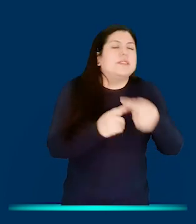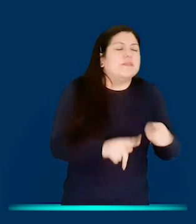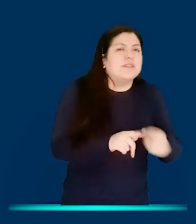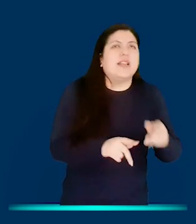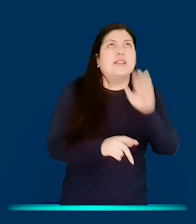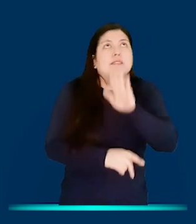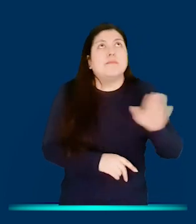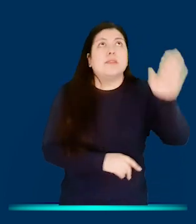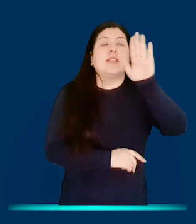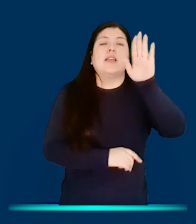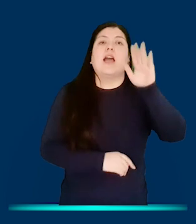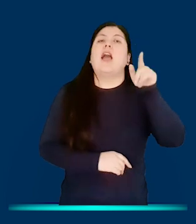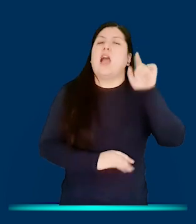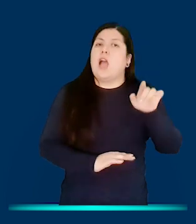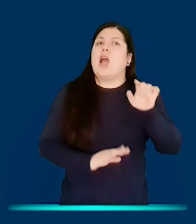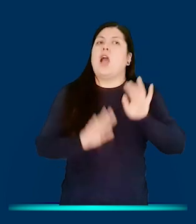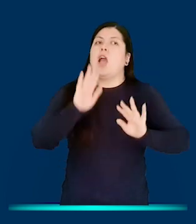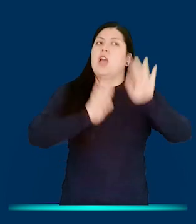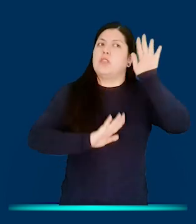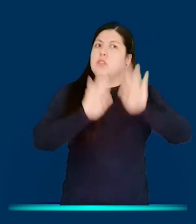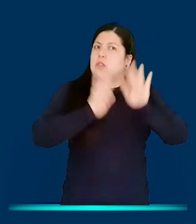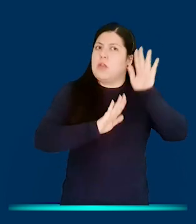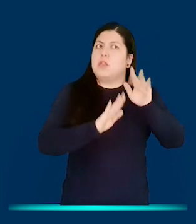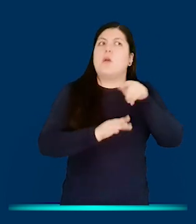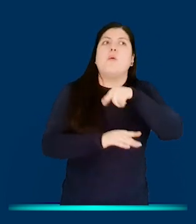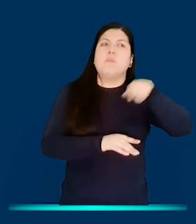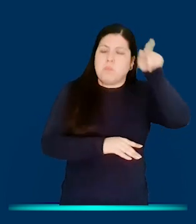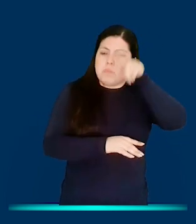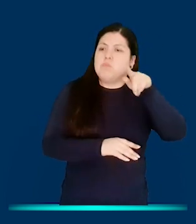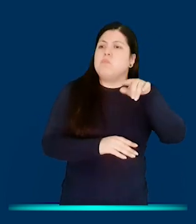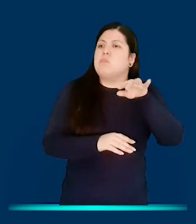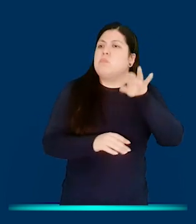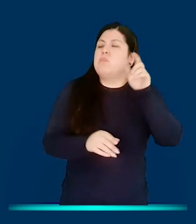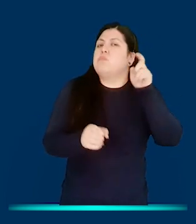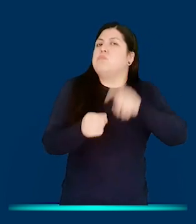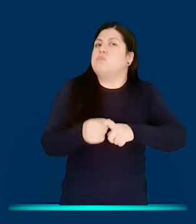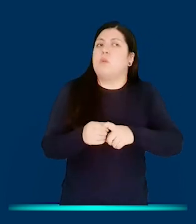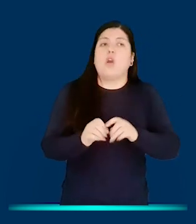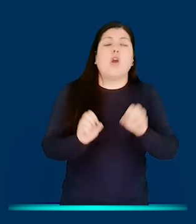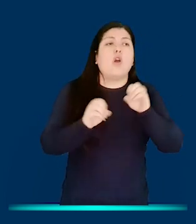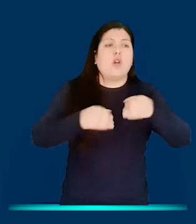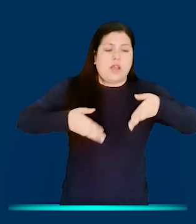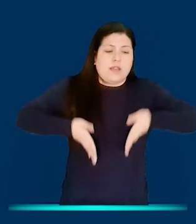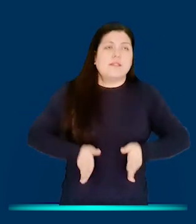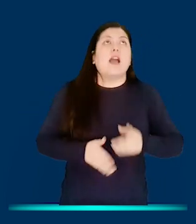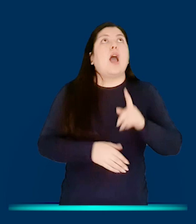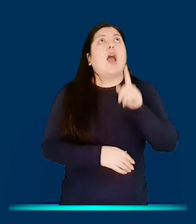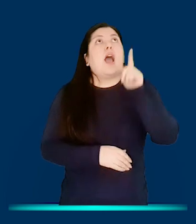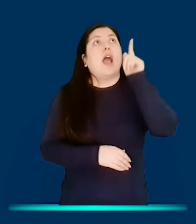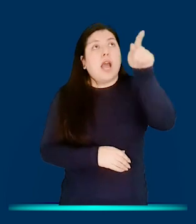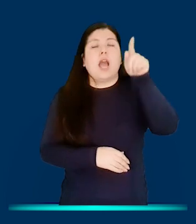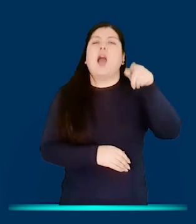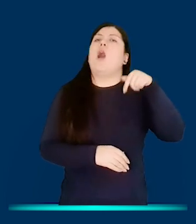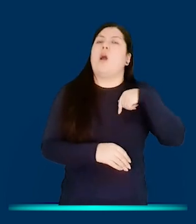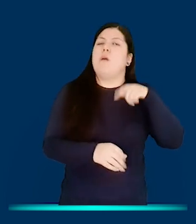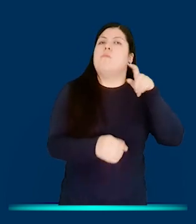diferentes departamentos del país, pues tenían la posibilidad de inscribirse candidatos que fueran, digamos, residentes o que hubieran nacido